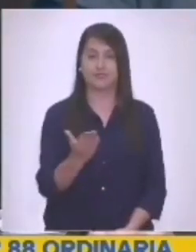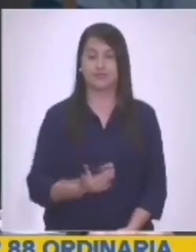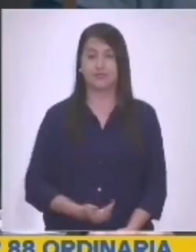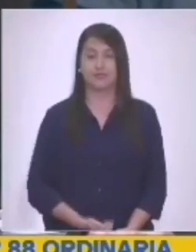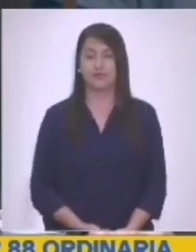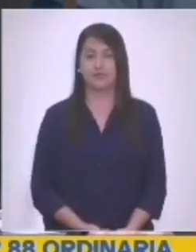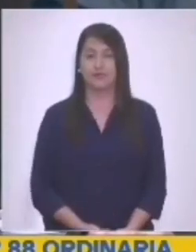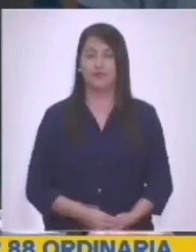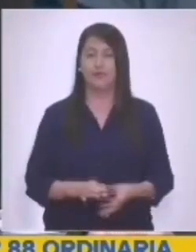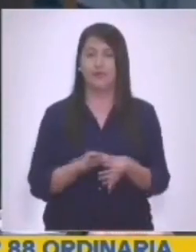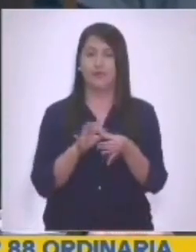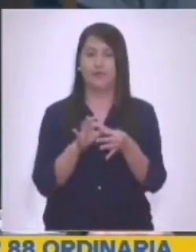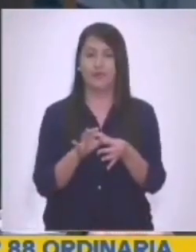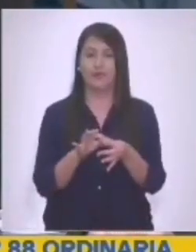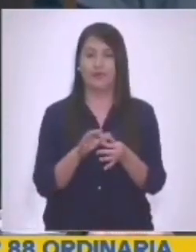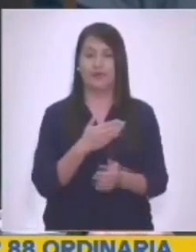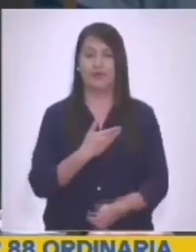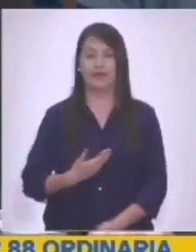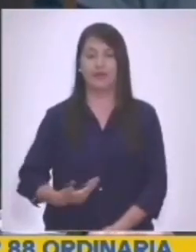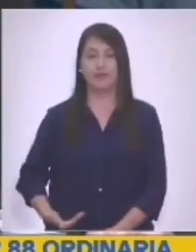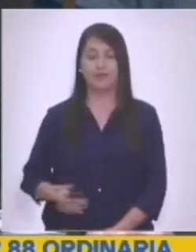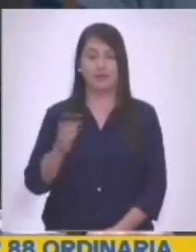Muchas gracias presidenta